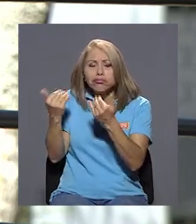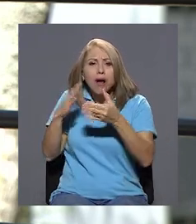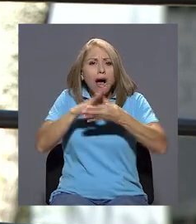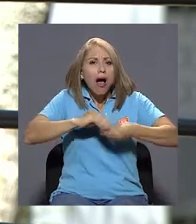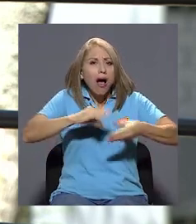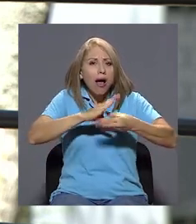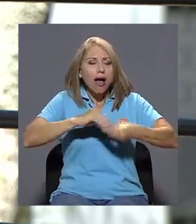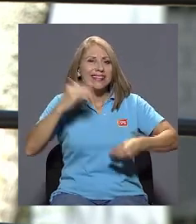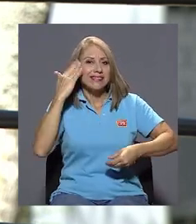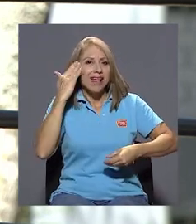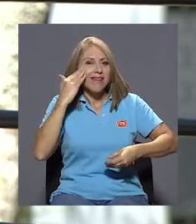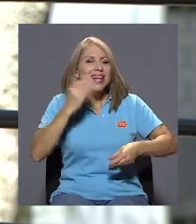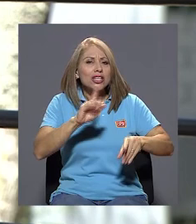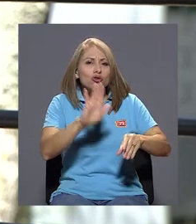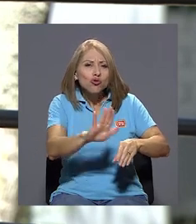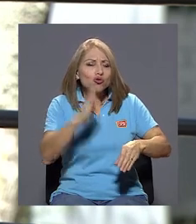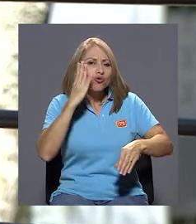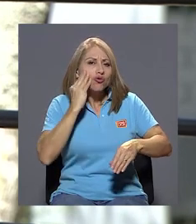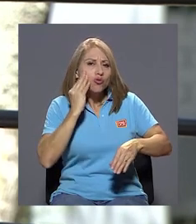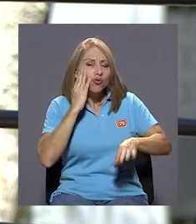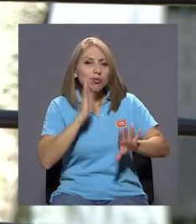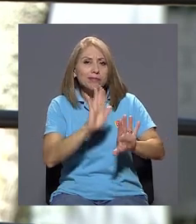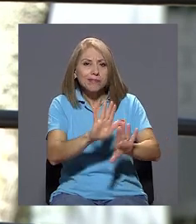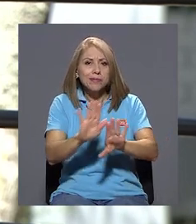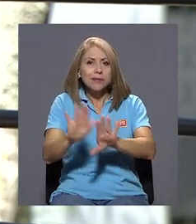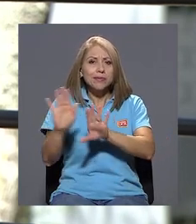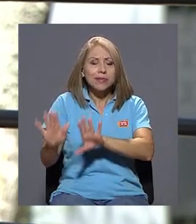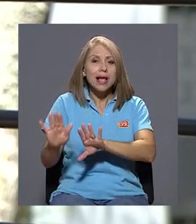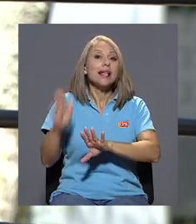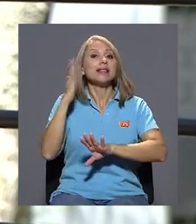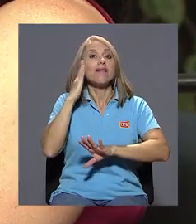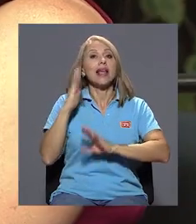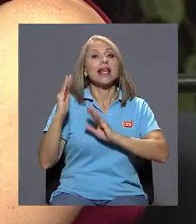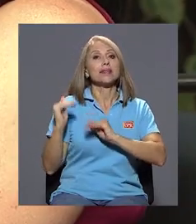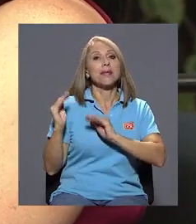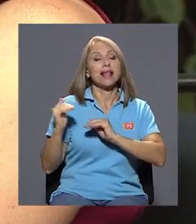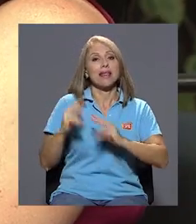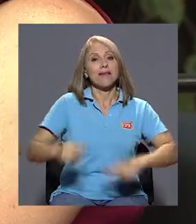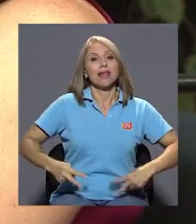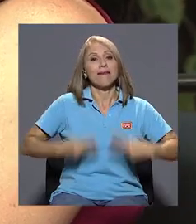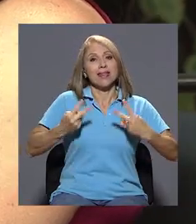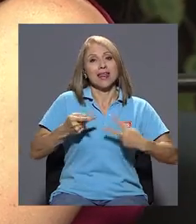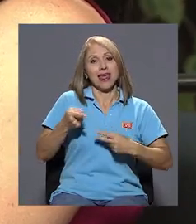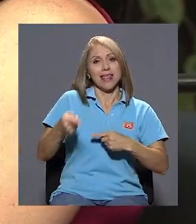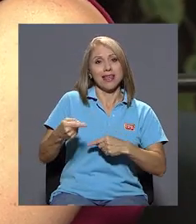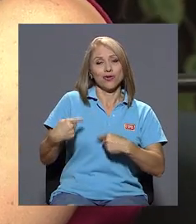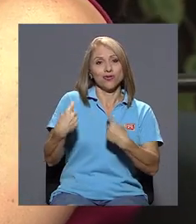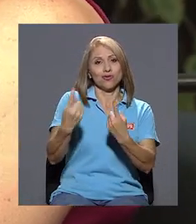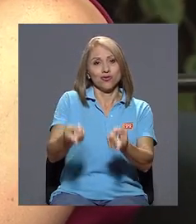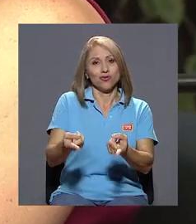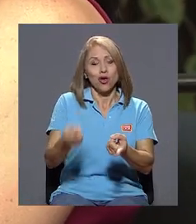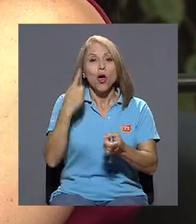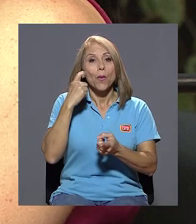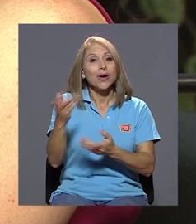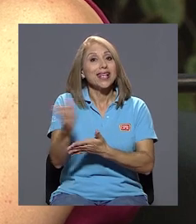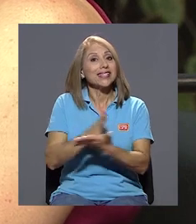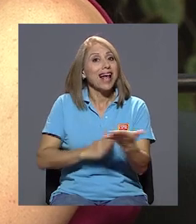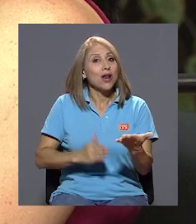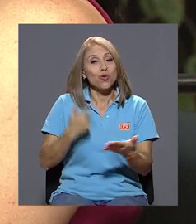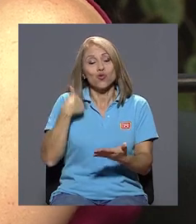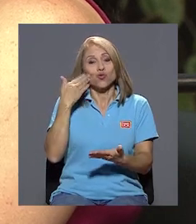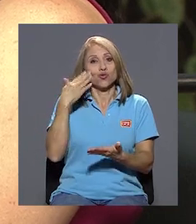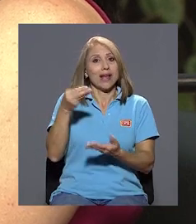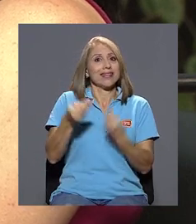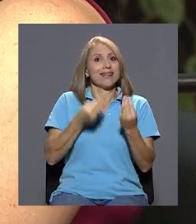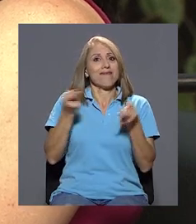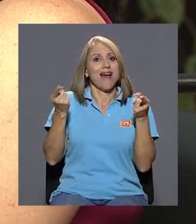Saber historias de que la expectativa de vida de estos chiquitos, ¿verdad? Porque como te digo, es algo incierto para uno,